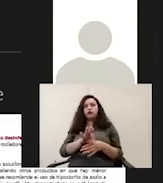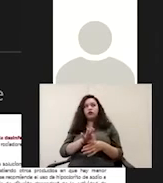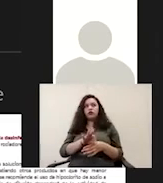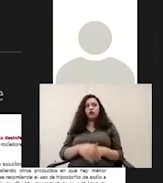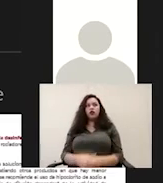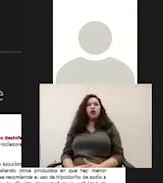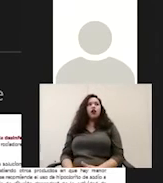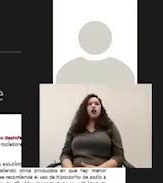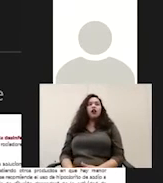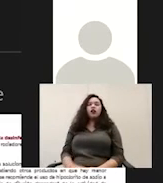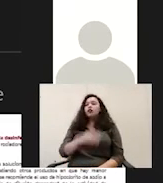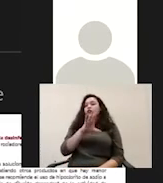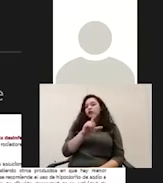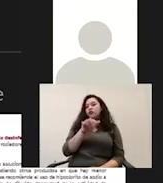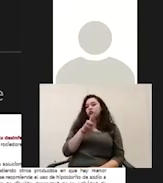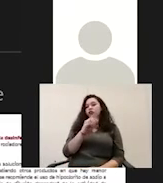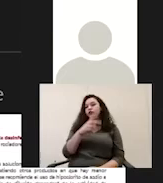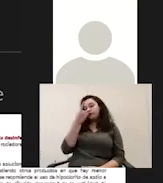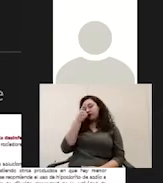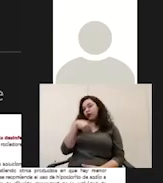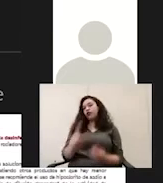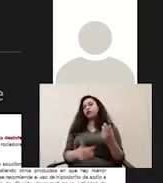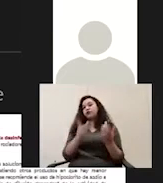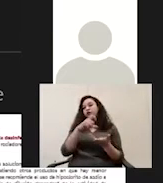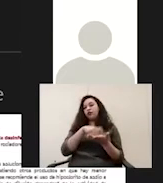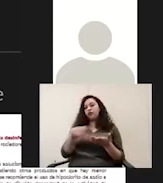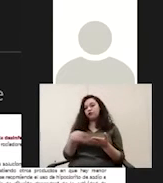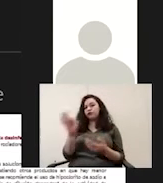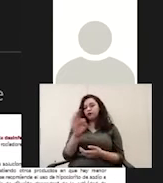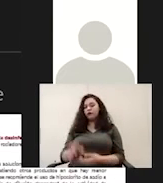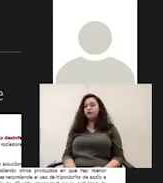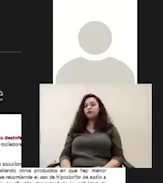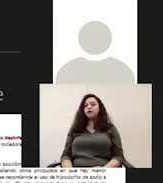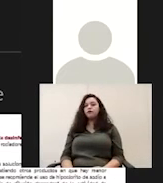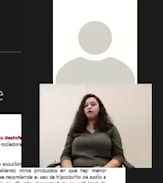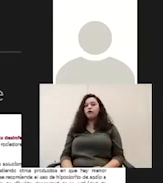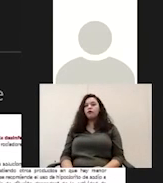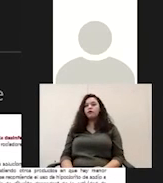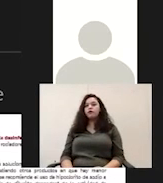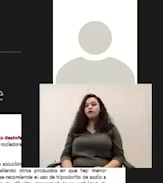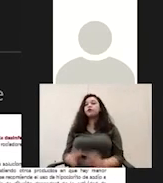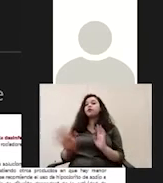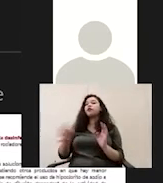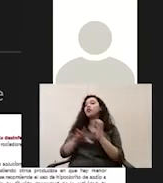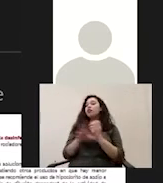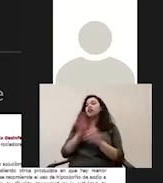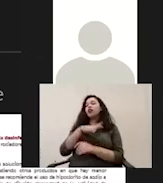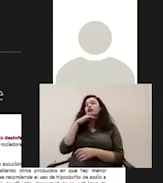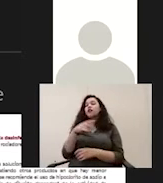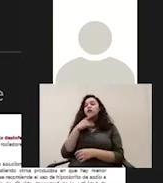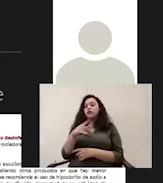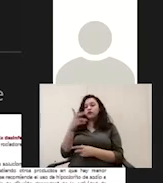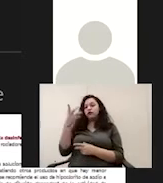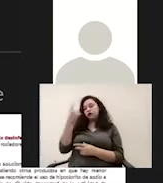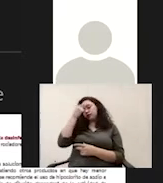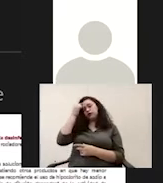de cloro, en este caso, que ustedes compren. Una vez que esté removida toda la suciedad, los residuos del detergente que se